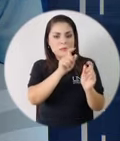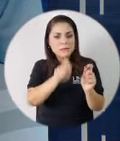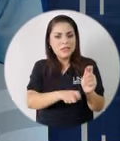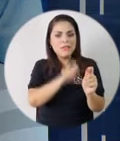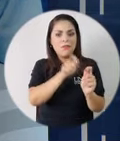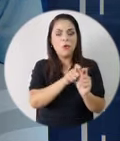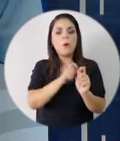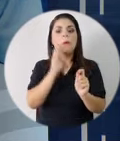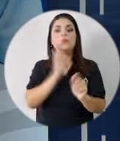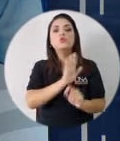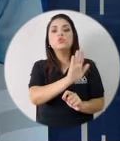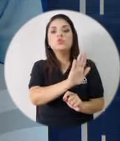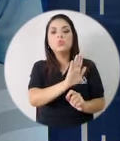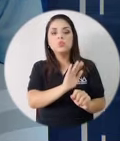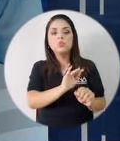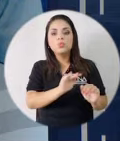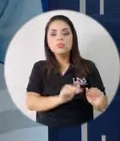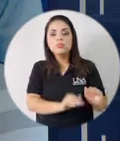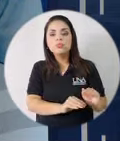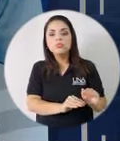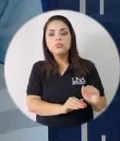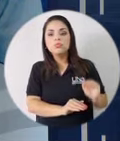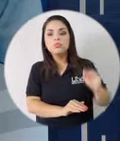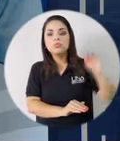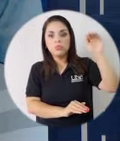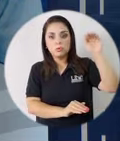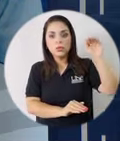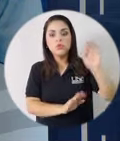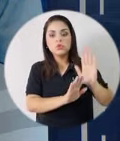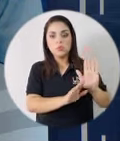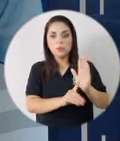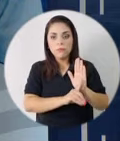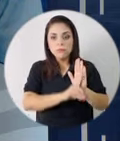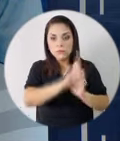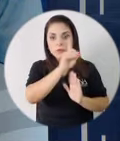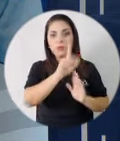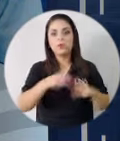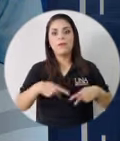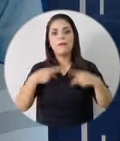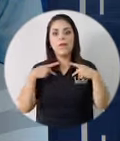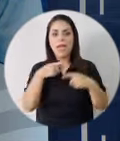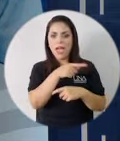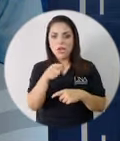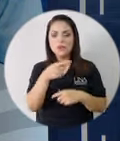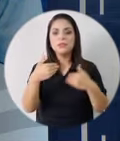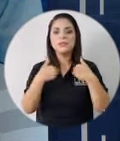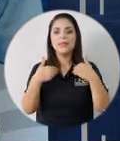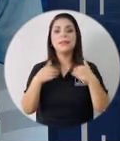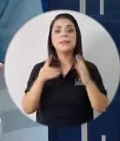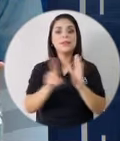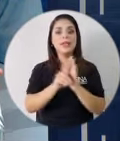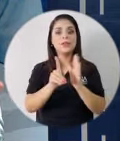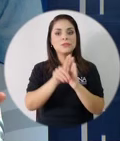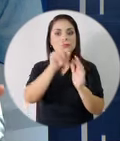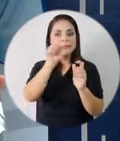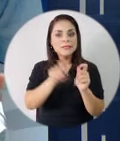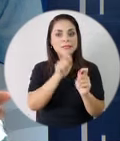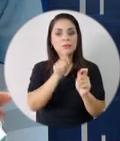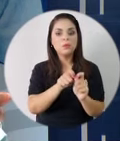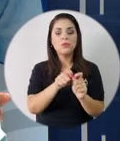por el nivel de desarrollo por el que está pasando su vida. O sea, por la etapa de desarrollo de su vida ellos tienen